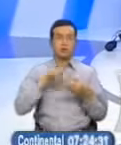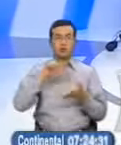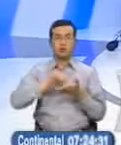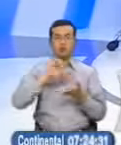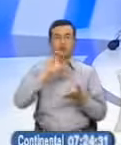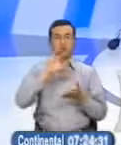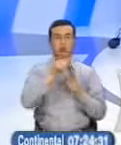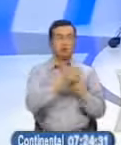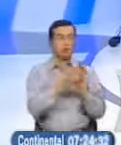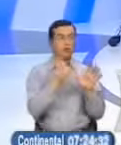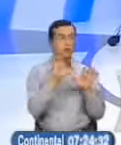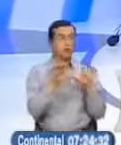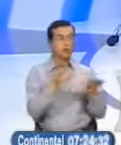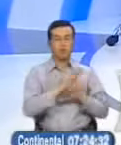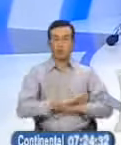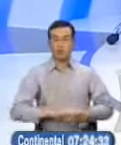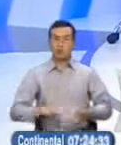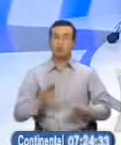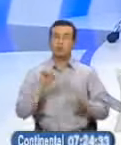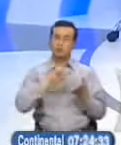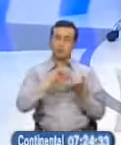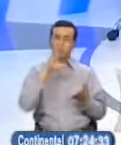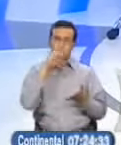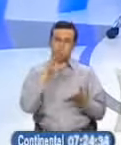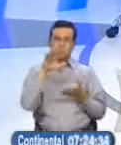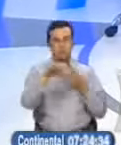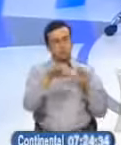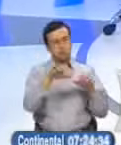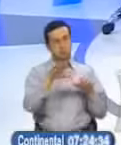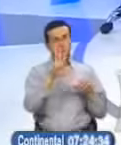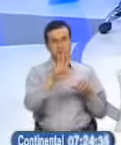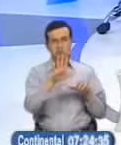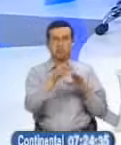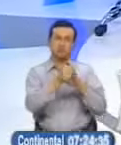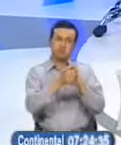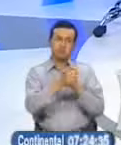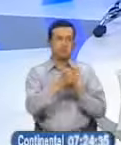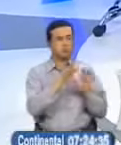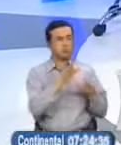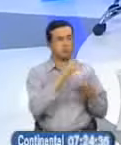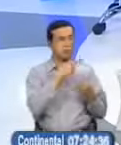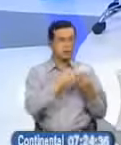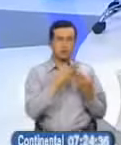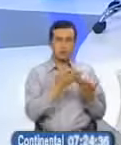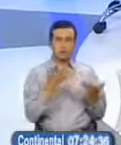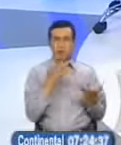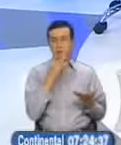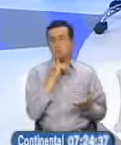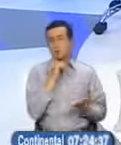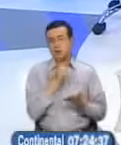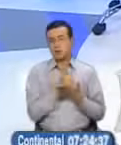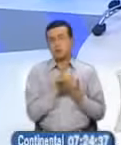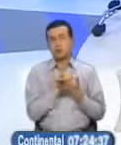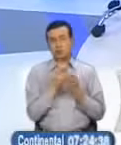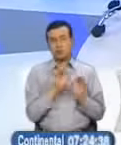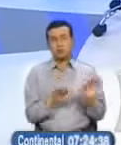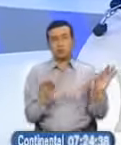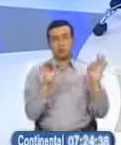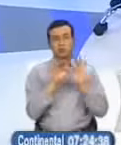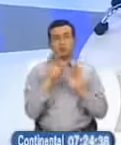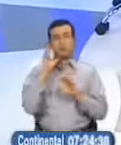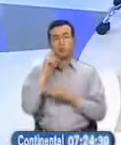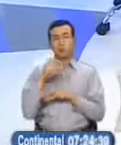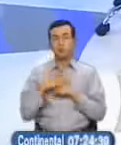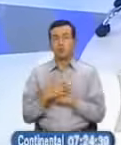Islas Encantadas. Estas hermosas ciudades, estos hermosos atractivos que tiene el Ecuador, uno de los cuales, de los más importantes, es